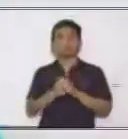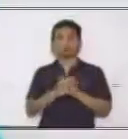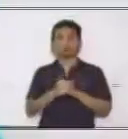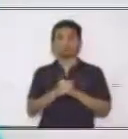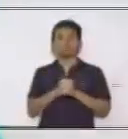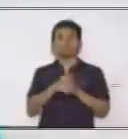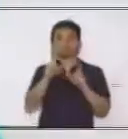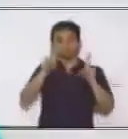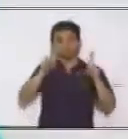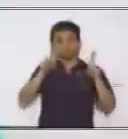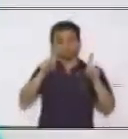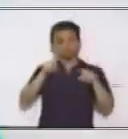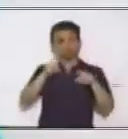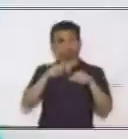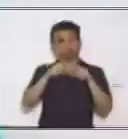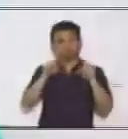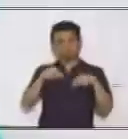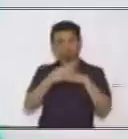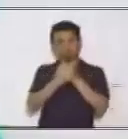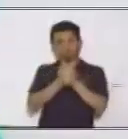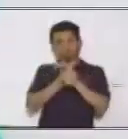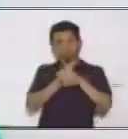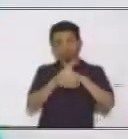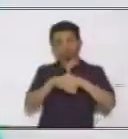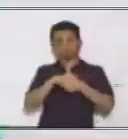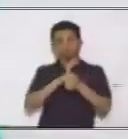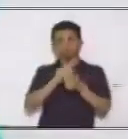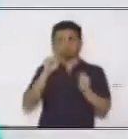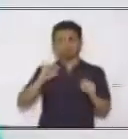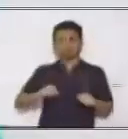Nos lavamos las manos, nos echamos gel.